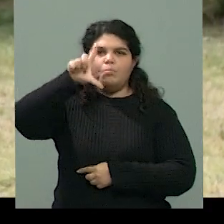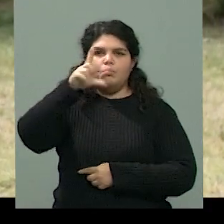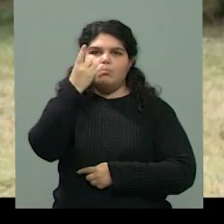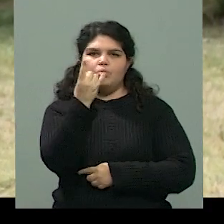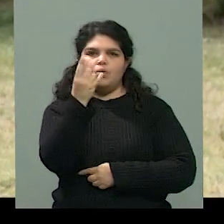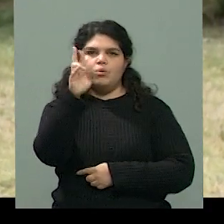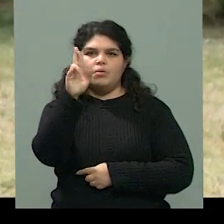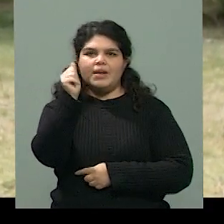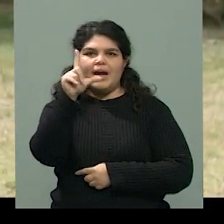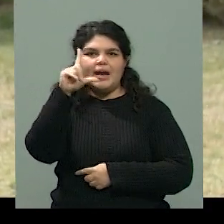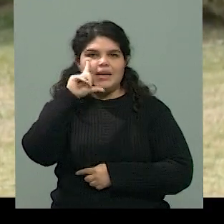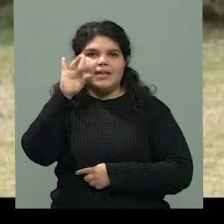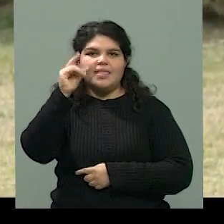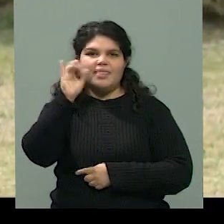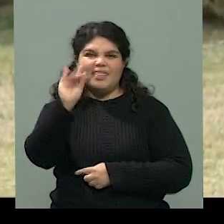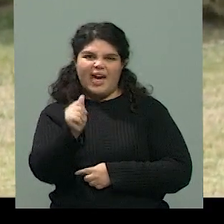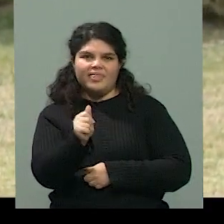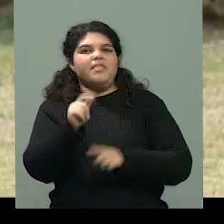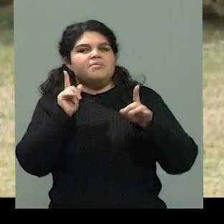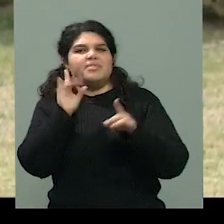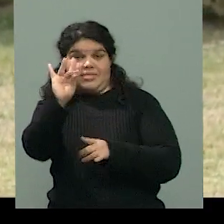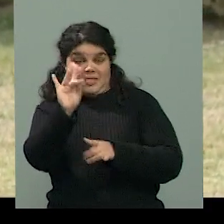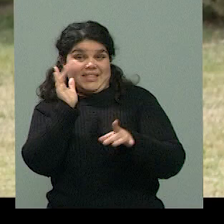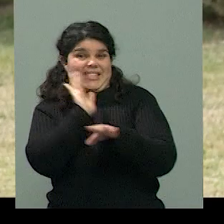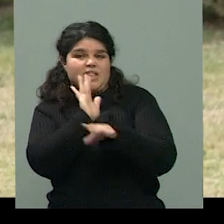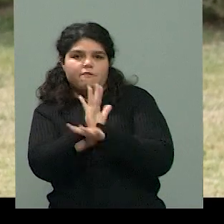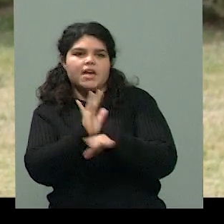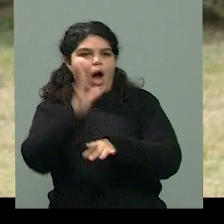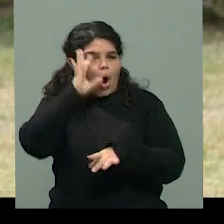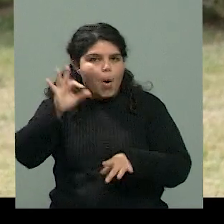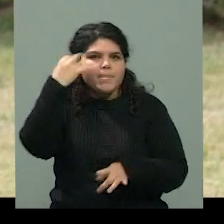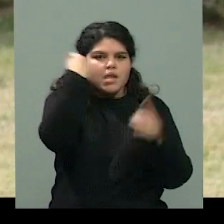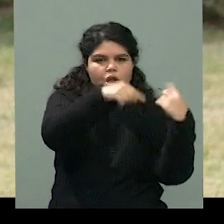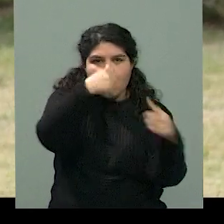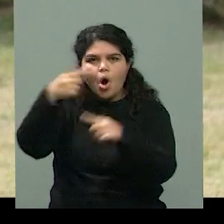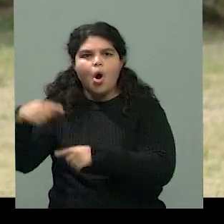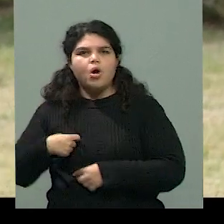derechos a decir nuestras opiniones, a nuestros puntos de vista, a nuestros